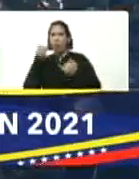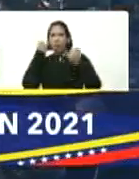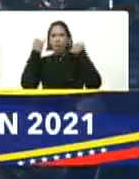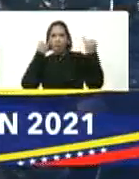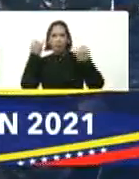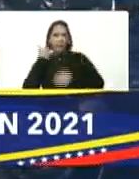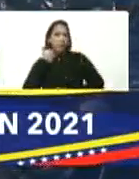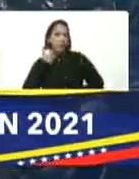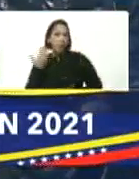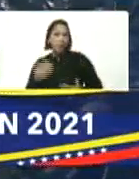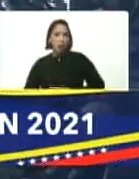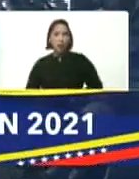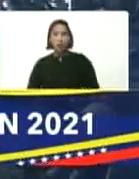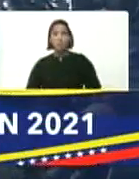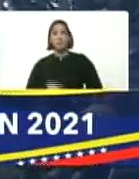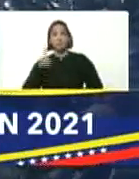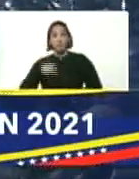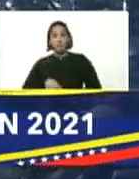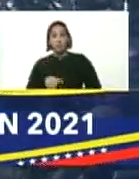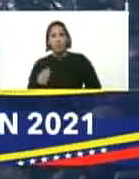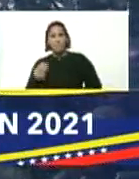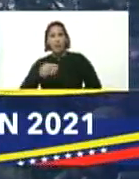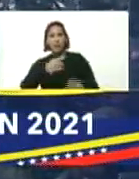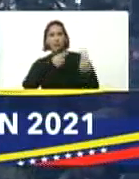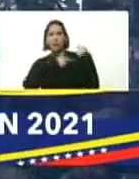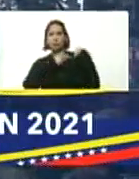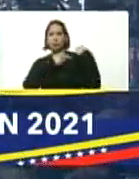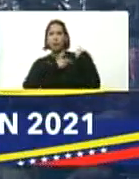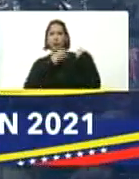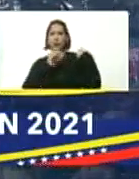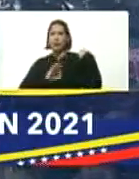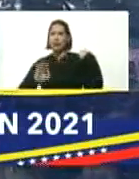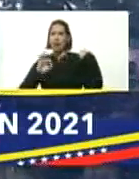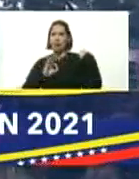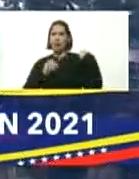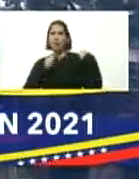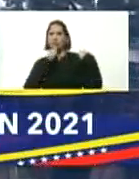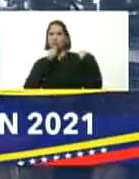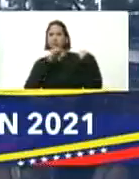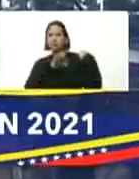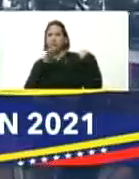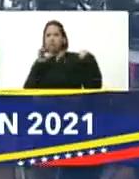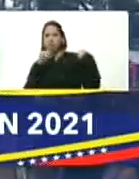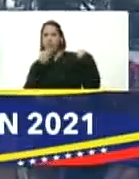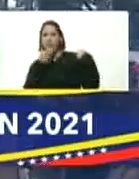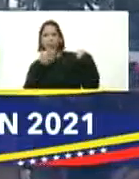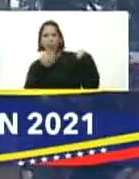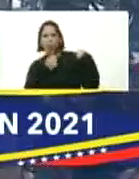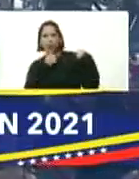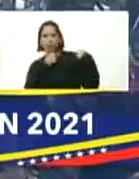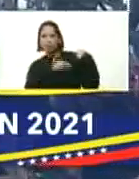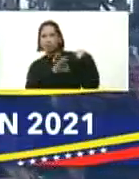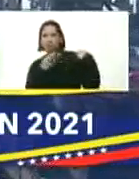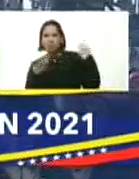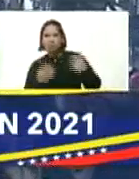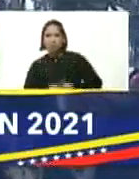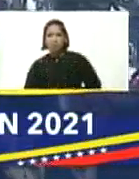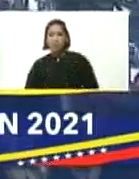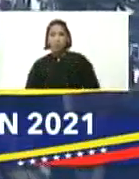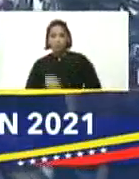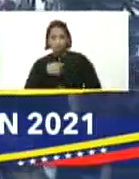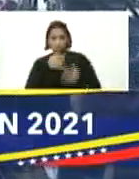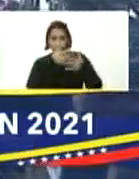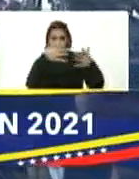eso el talentoso es más responsable que nadie de la que le elige. Y aquí tiene la